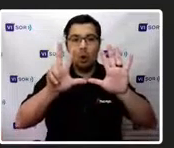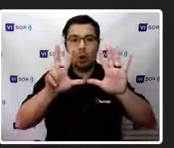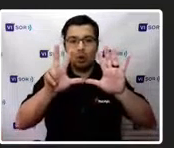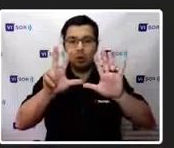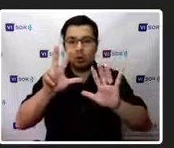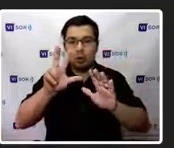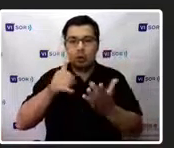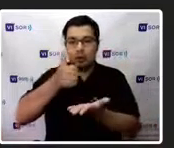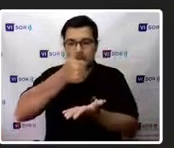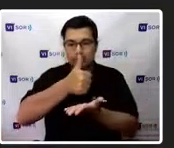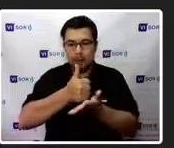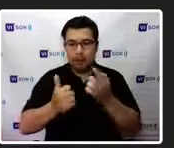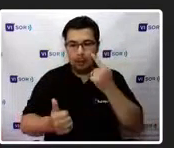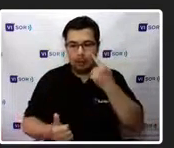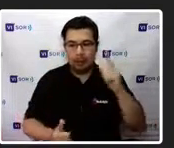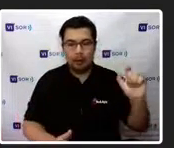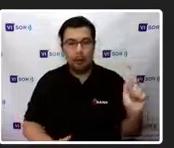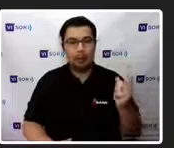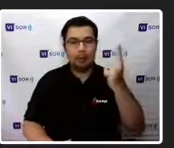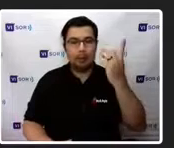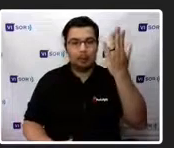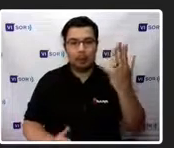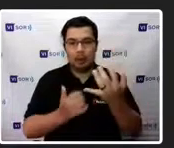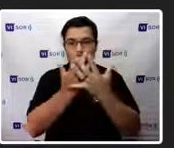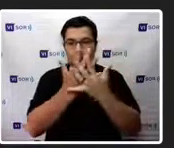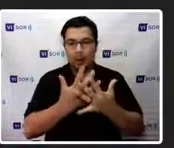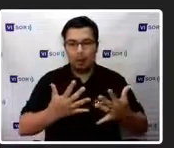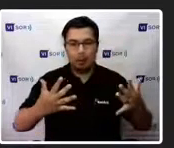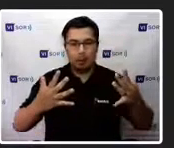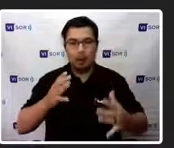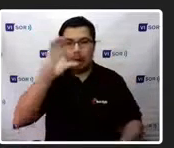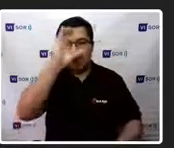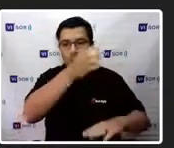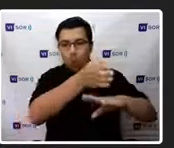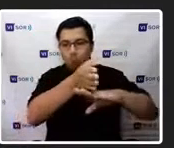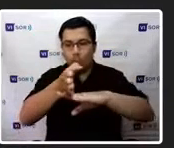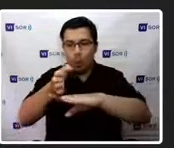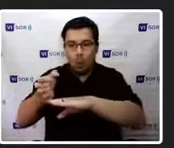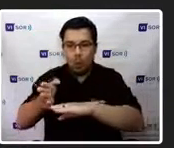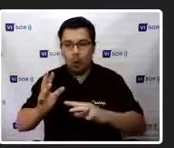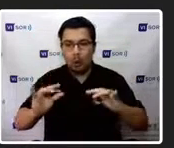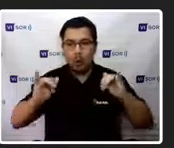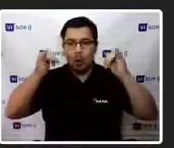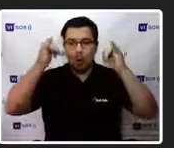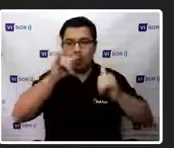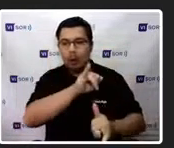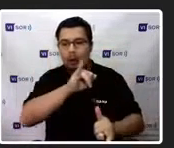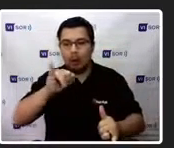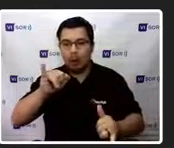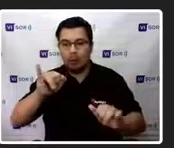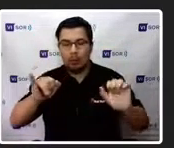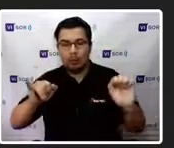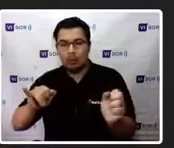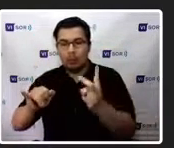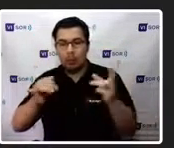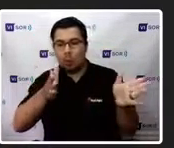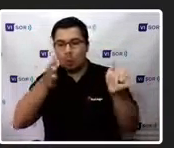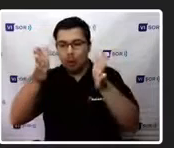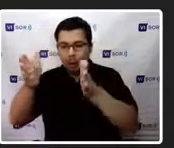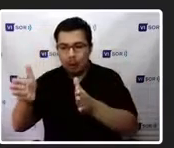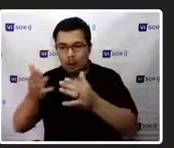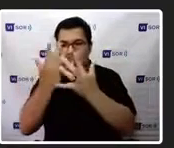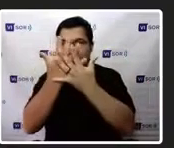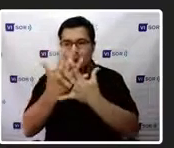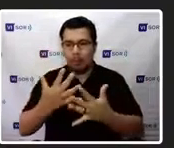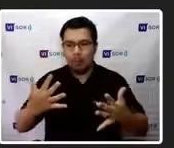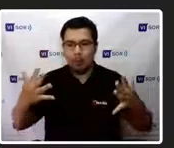de la malla es la carrera de turismo de aventura y la segunda parte de la malla ya ¿cierto? Nos lleva a una